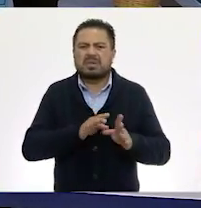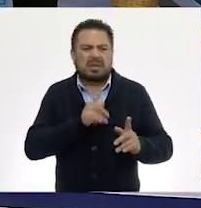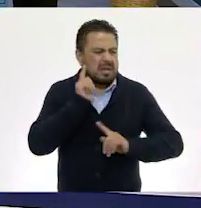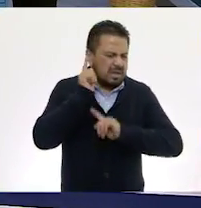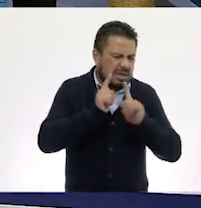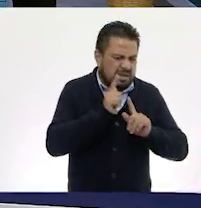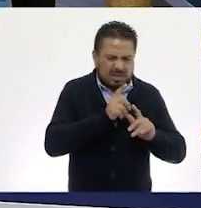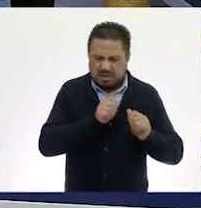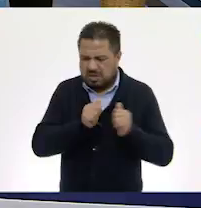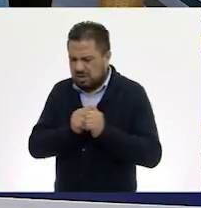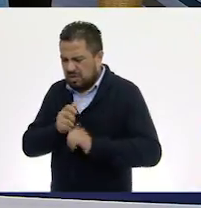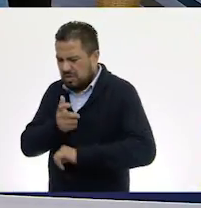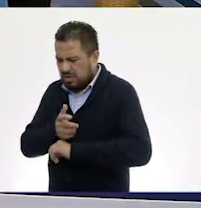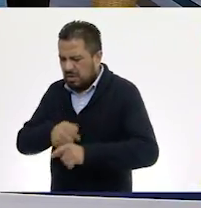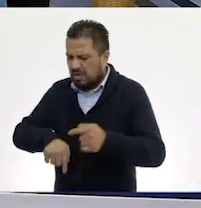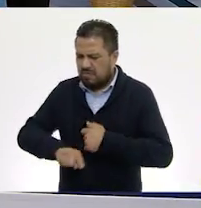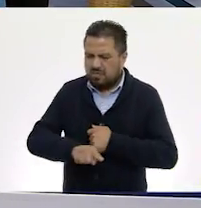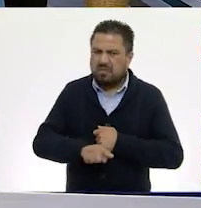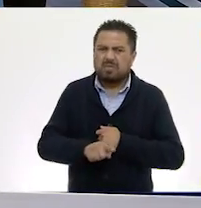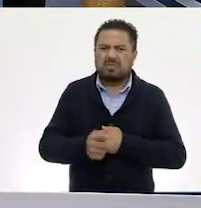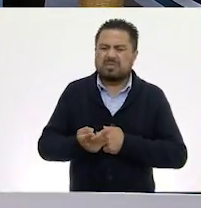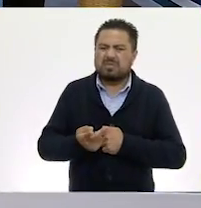siquiera que jugara fuera fútbol.